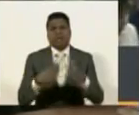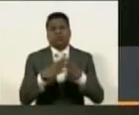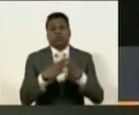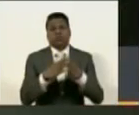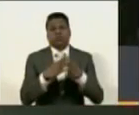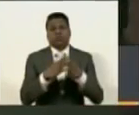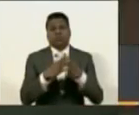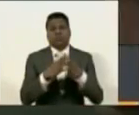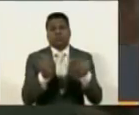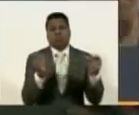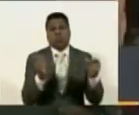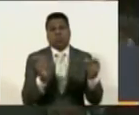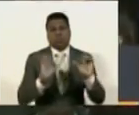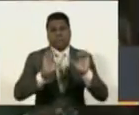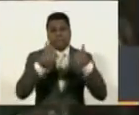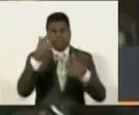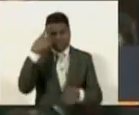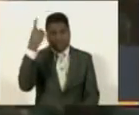constituyente originario,